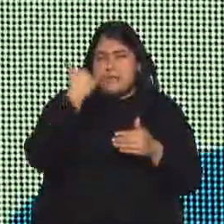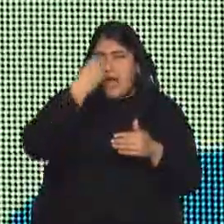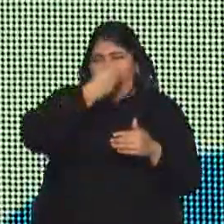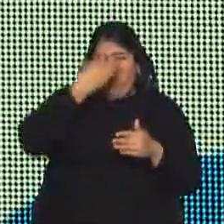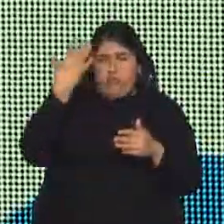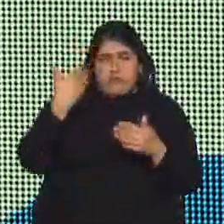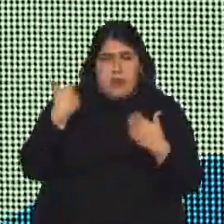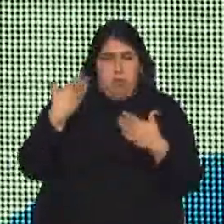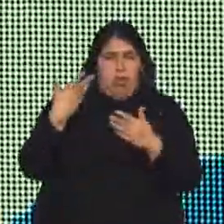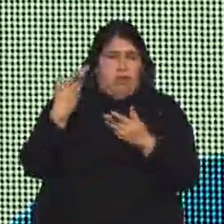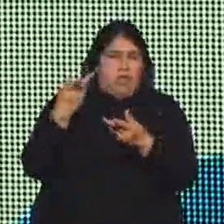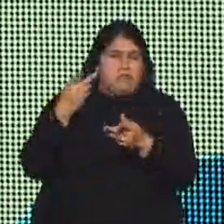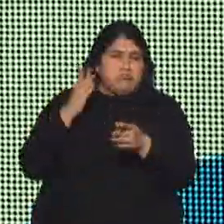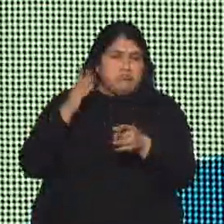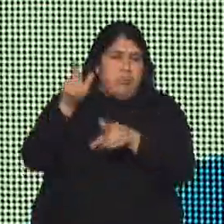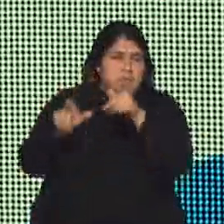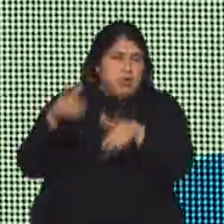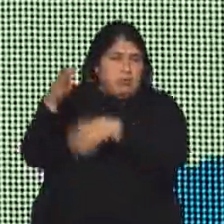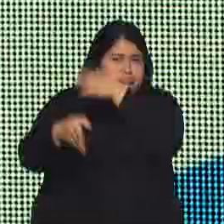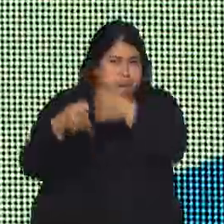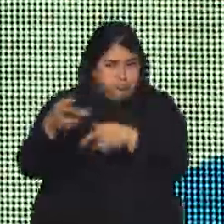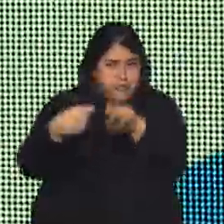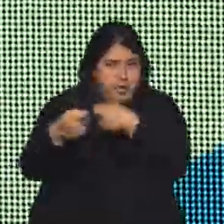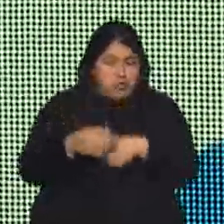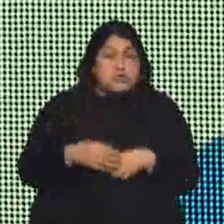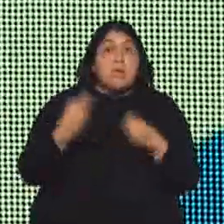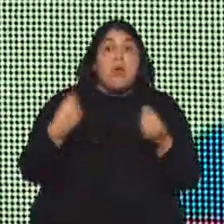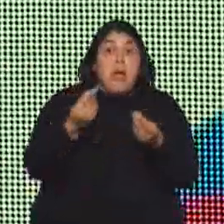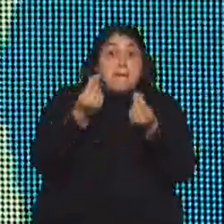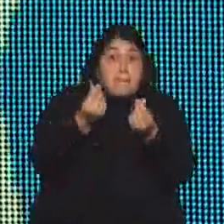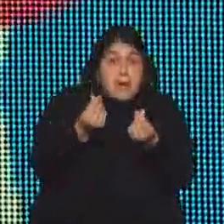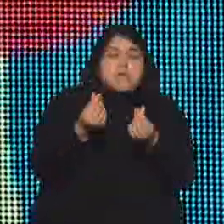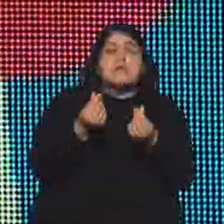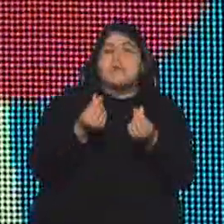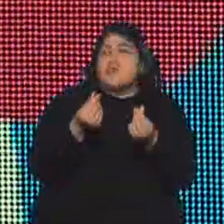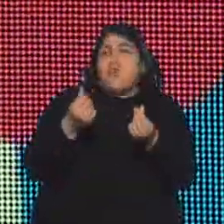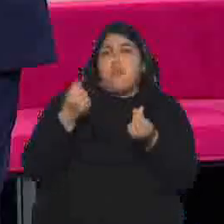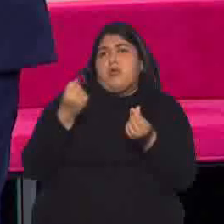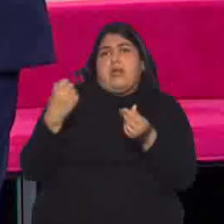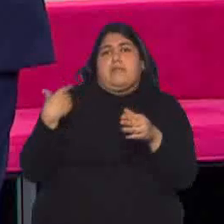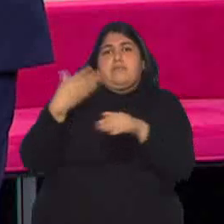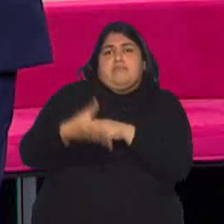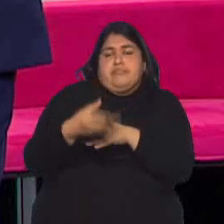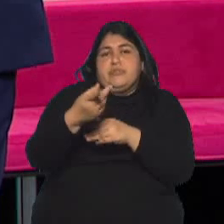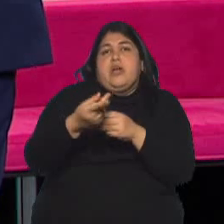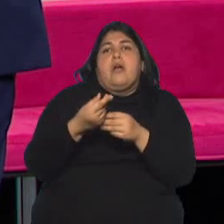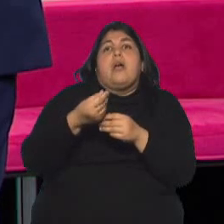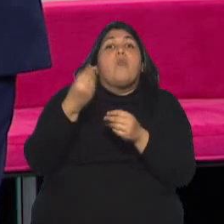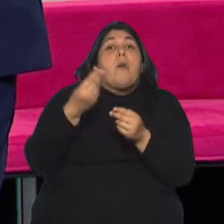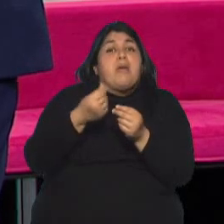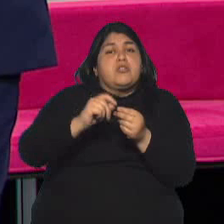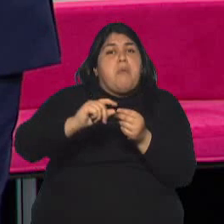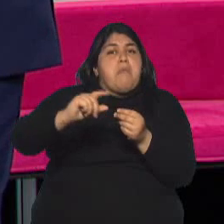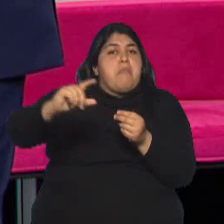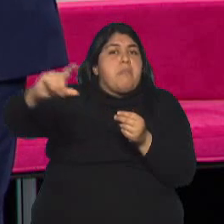esto. Lo que sí te conviene es ir lo antes posible, porque son precios que van a ir aumentando, ¿no? Sí se puede ir haciendo el ejercicio de buscar lo